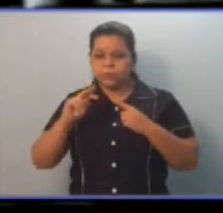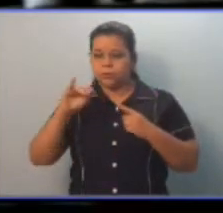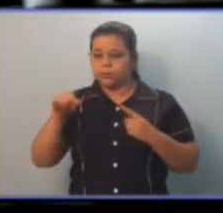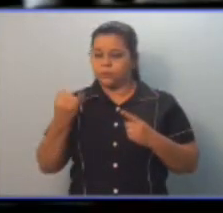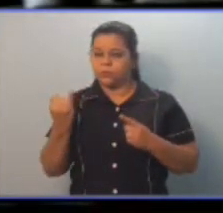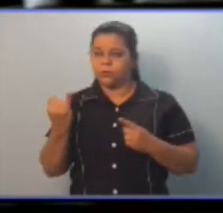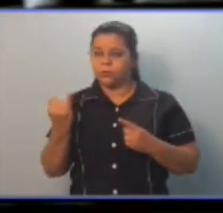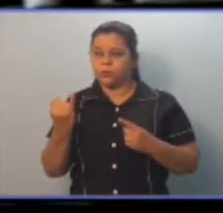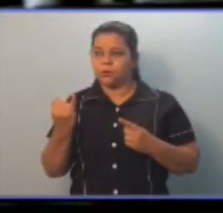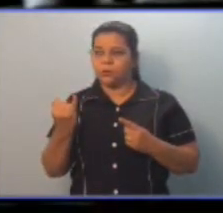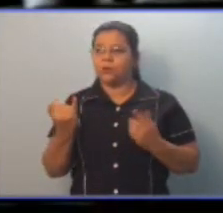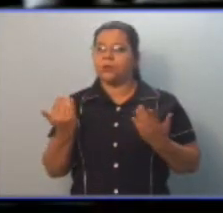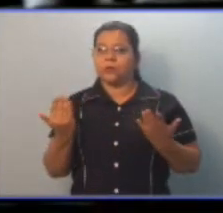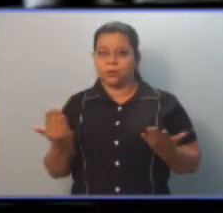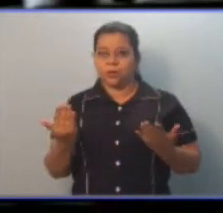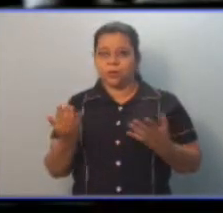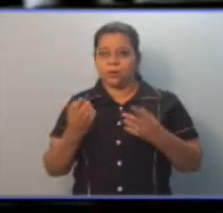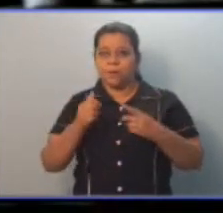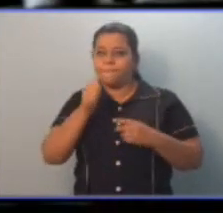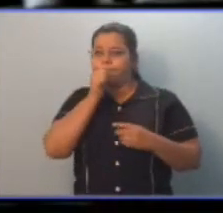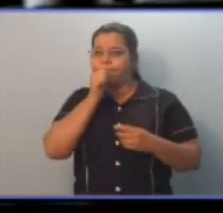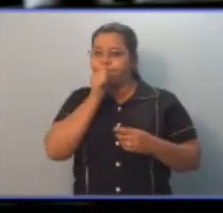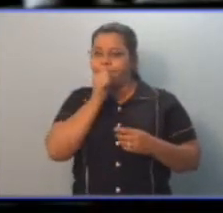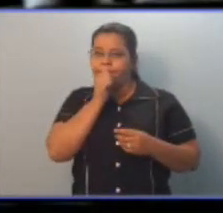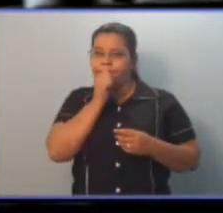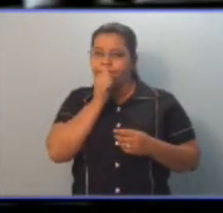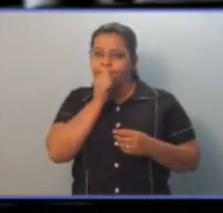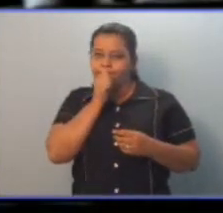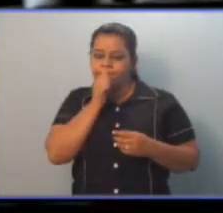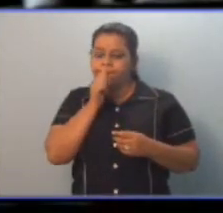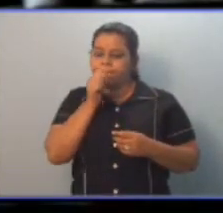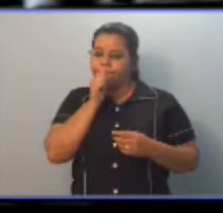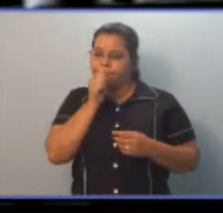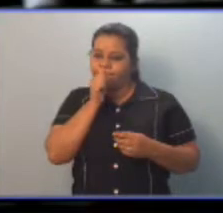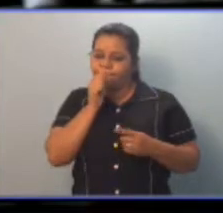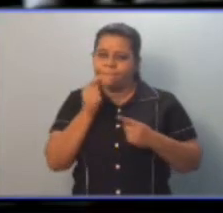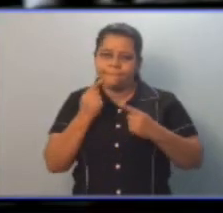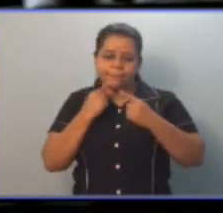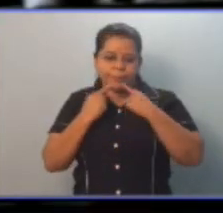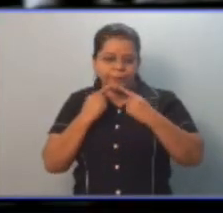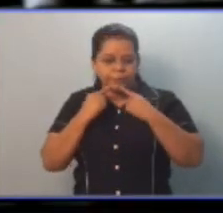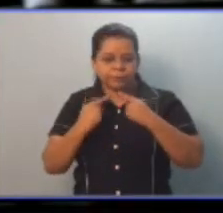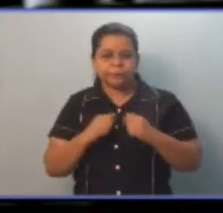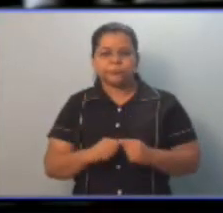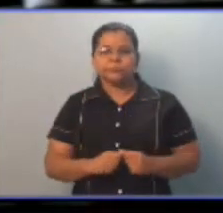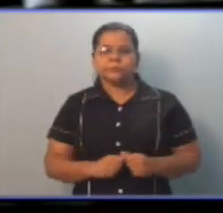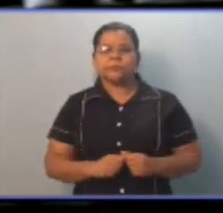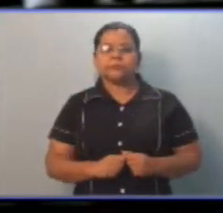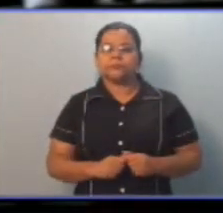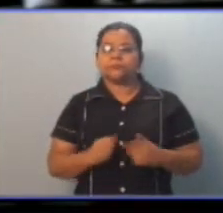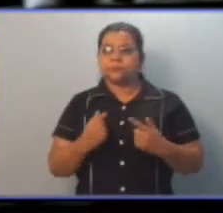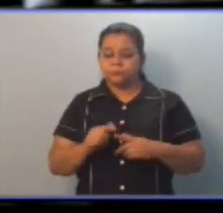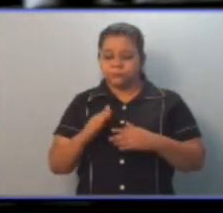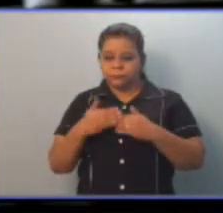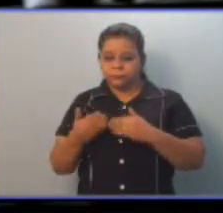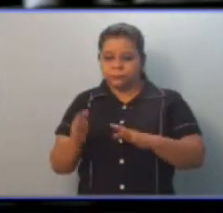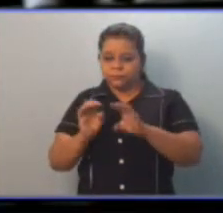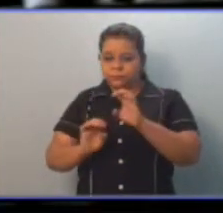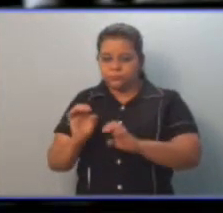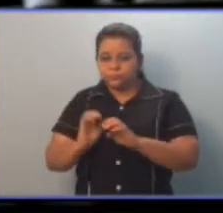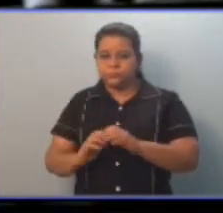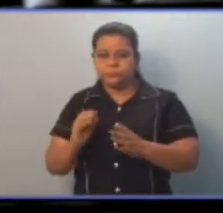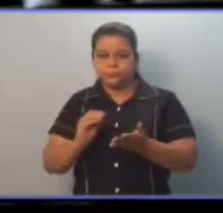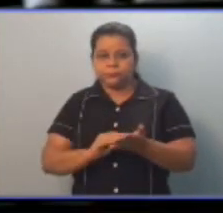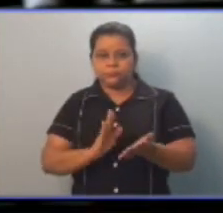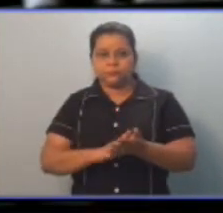Judicatura son reservadas o confidenciales. Que las evaluaciones a las que se refiere la